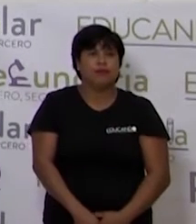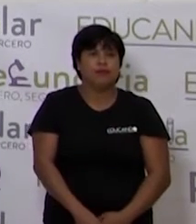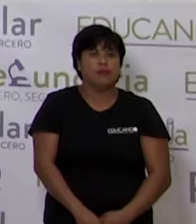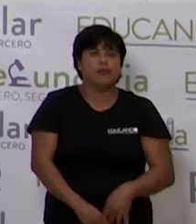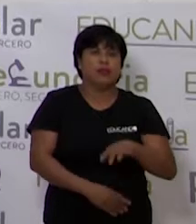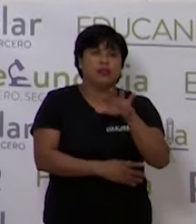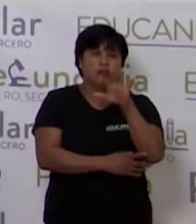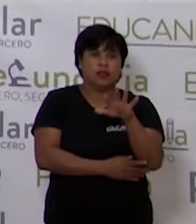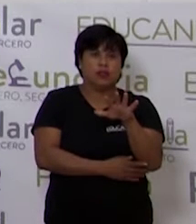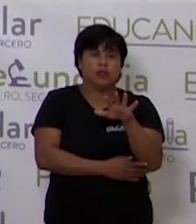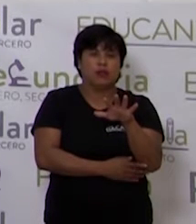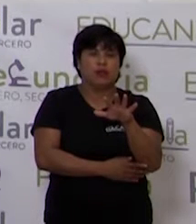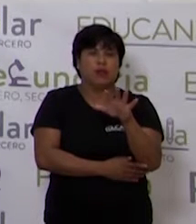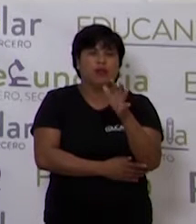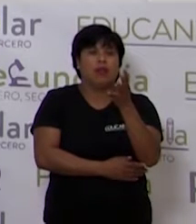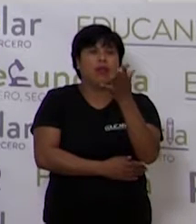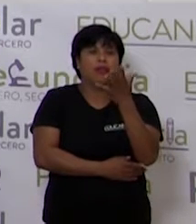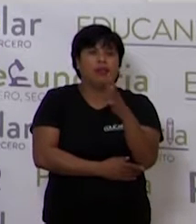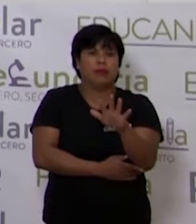5,